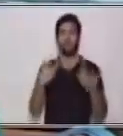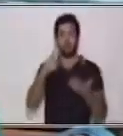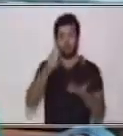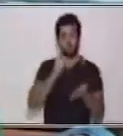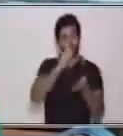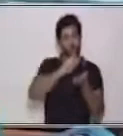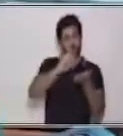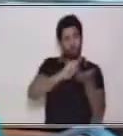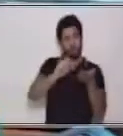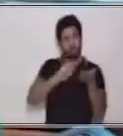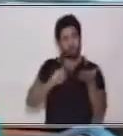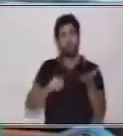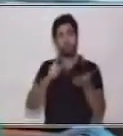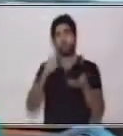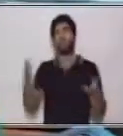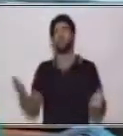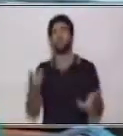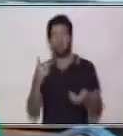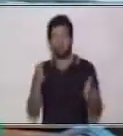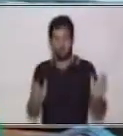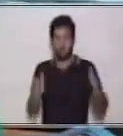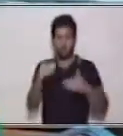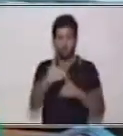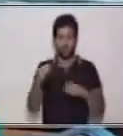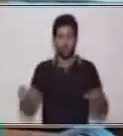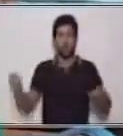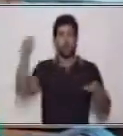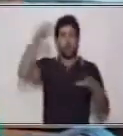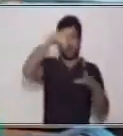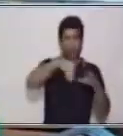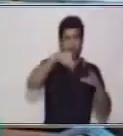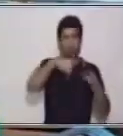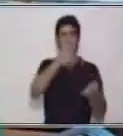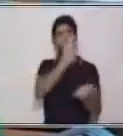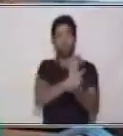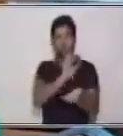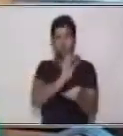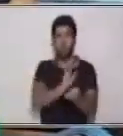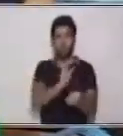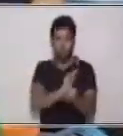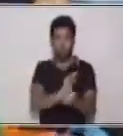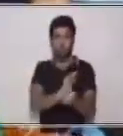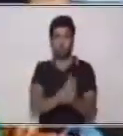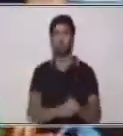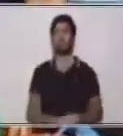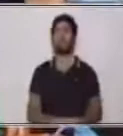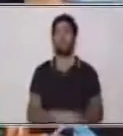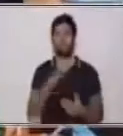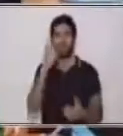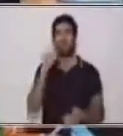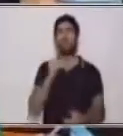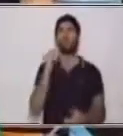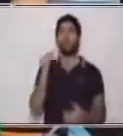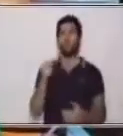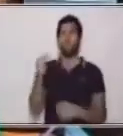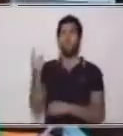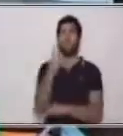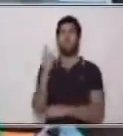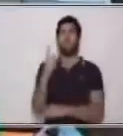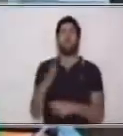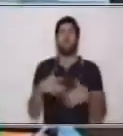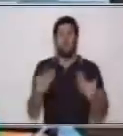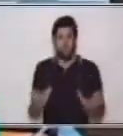anotes y lo coloques en tu caja de Aprendo en Casa. ¿Por qué será tan